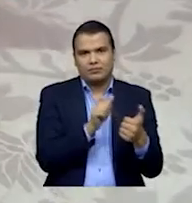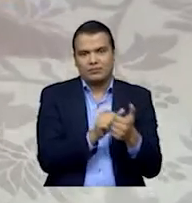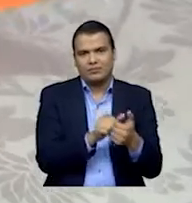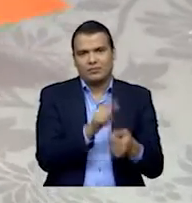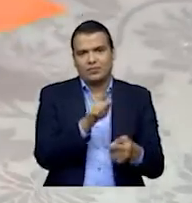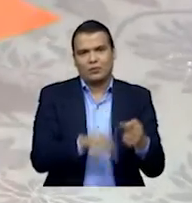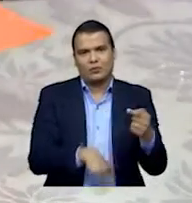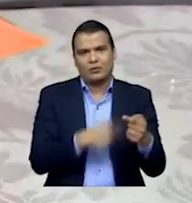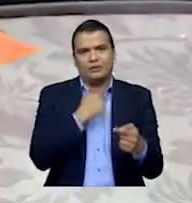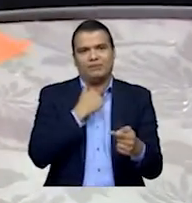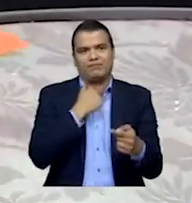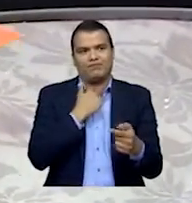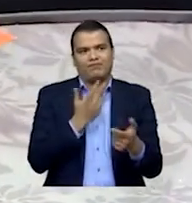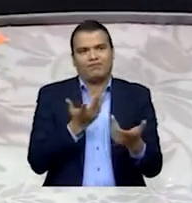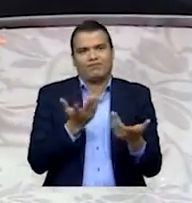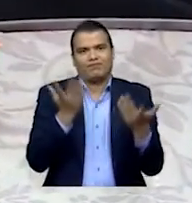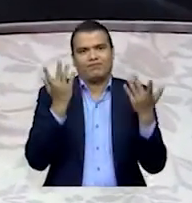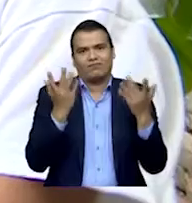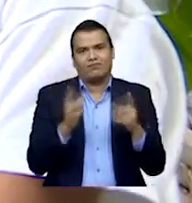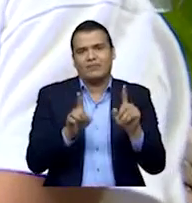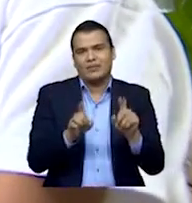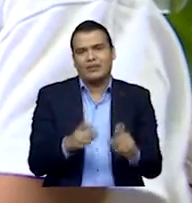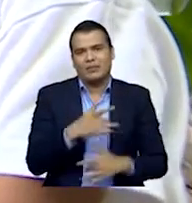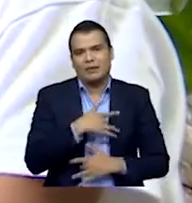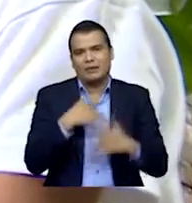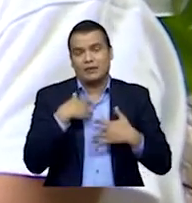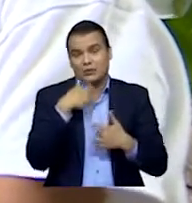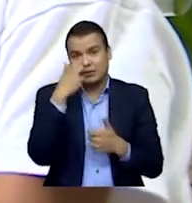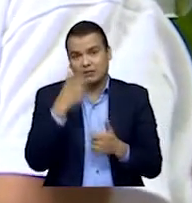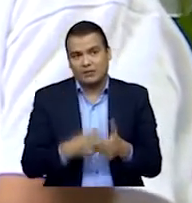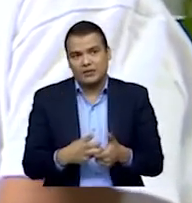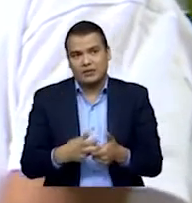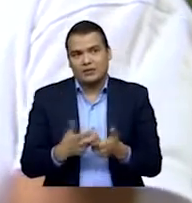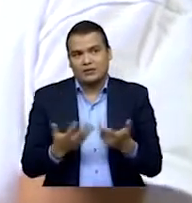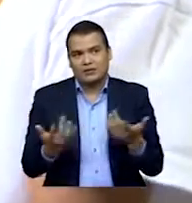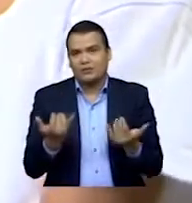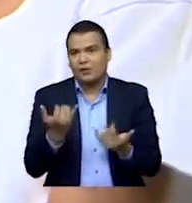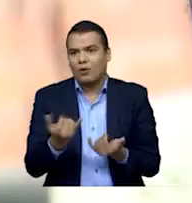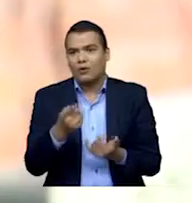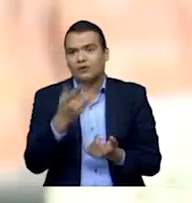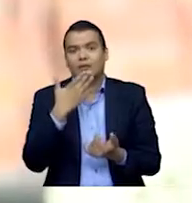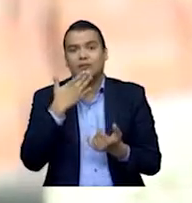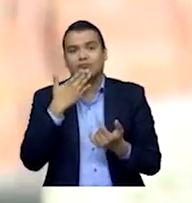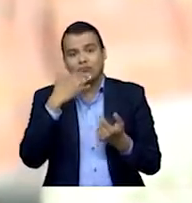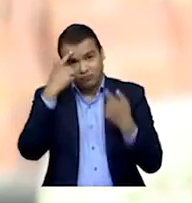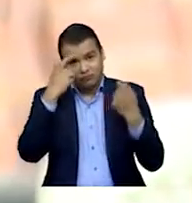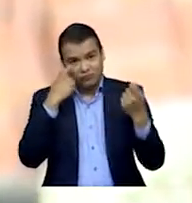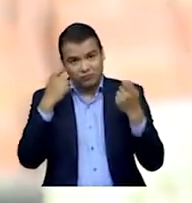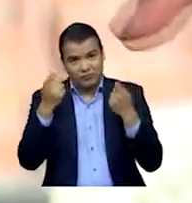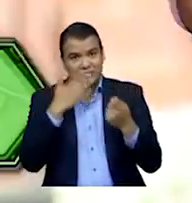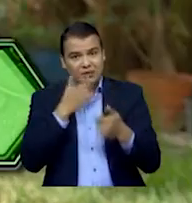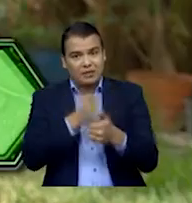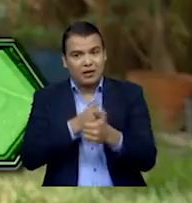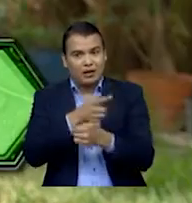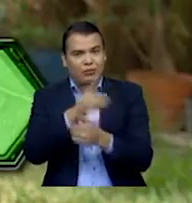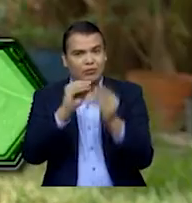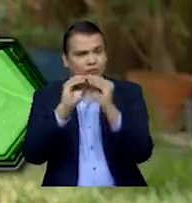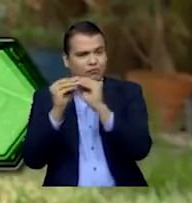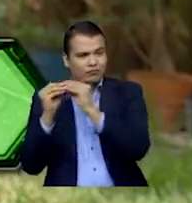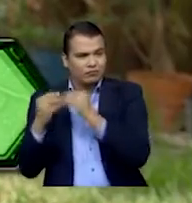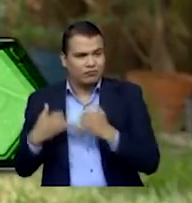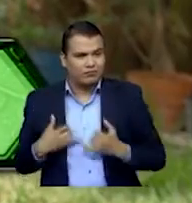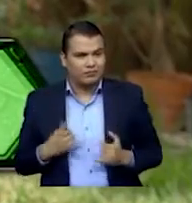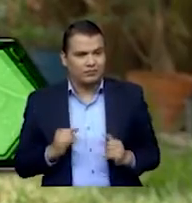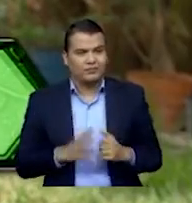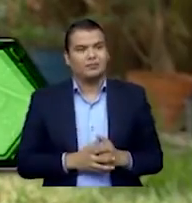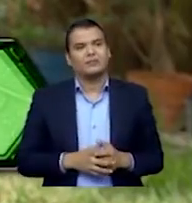sí es diferente a lo de la salud entonces ya con lo de los molinos de viento cada cual los puede hacer en su casa no orina